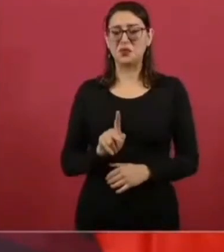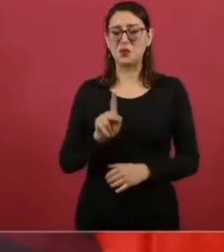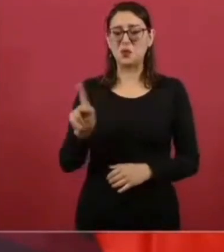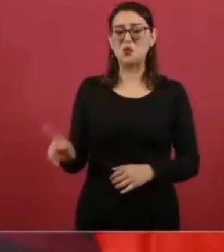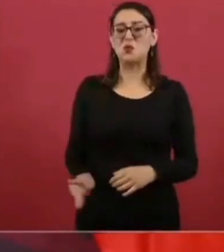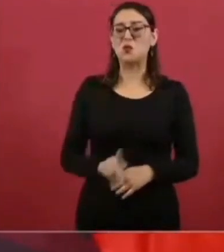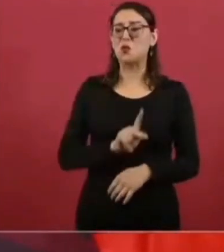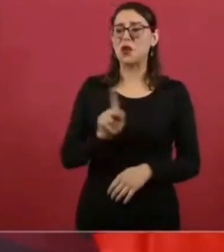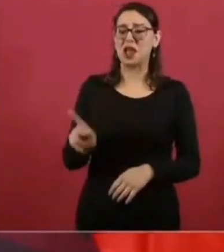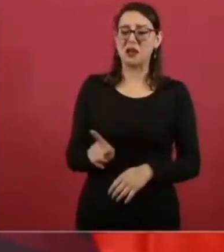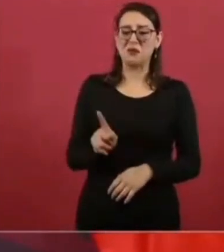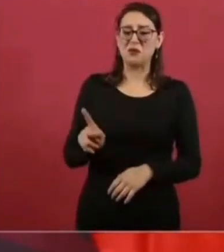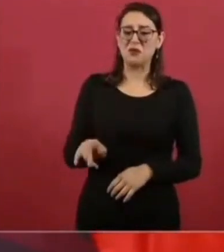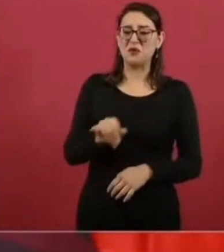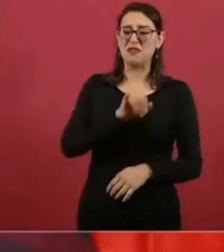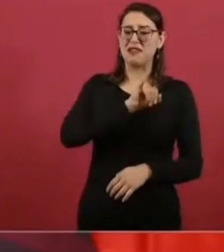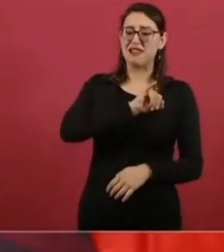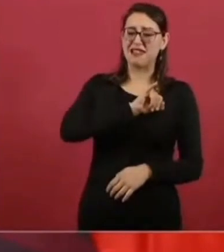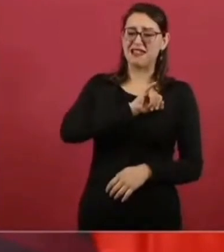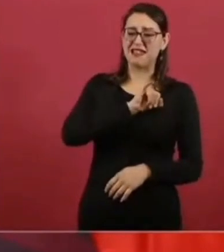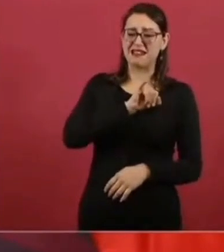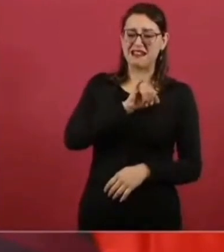más apartados de México.